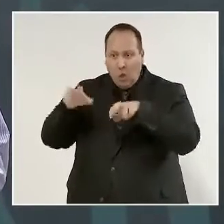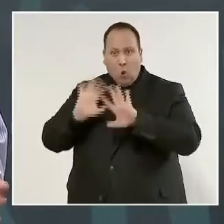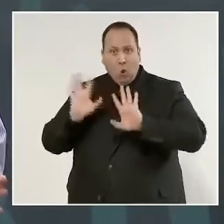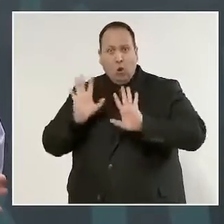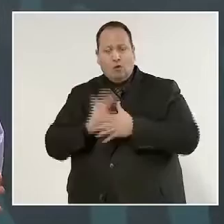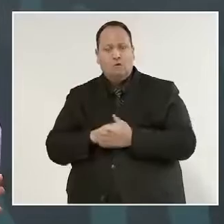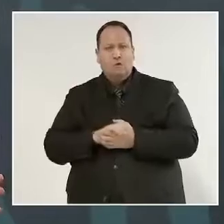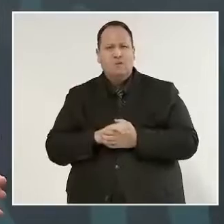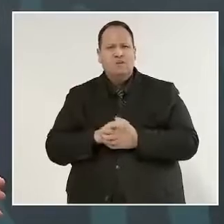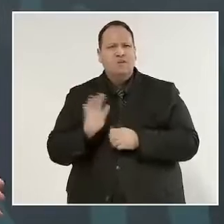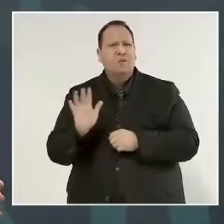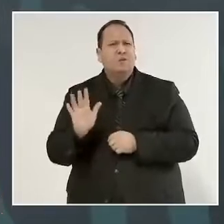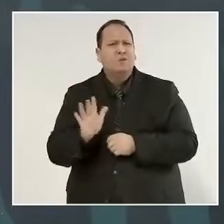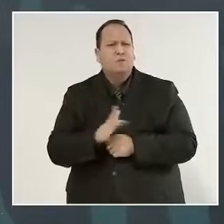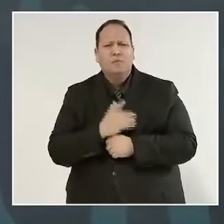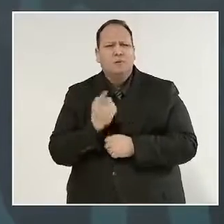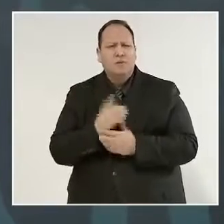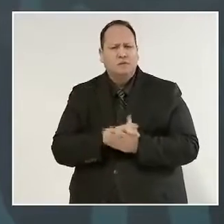¿Y por qué?